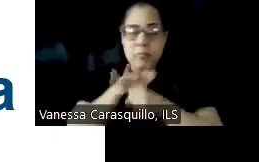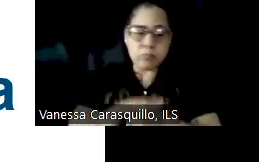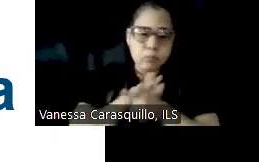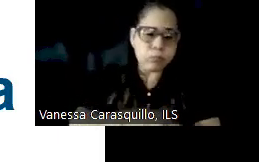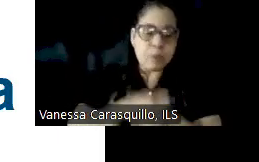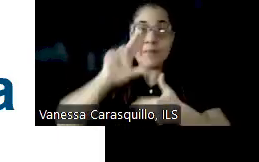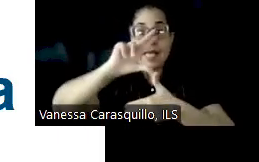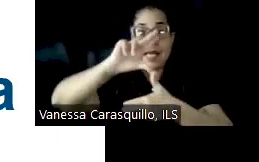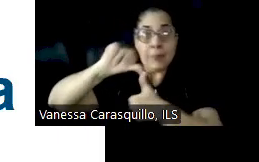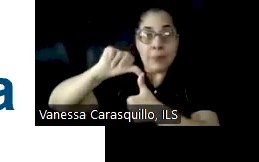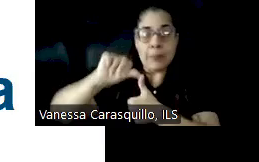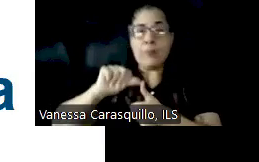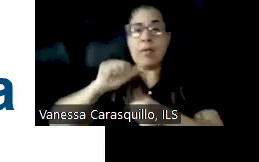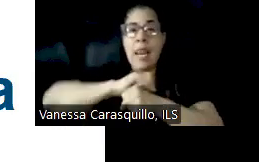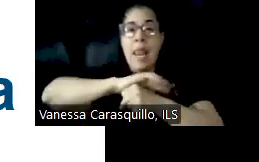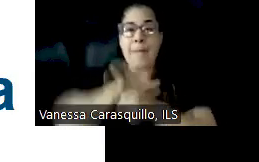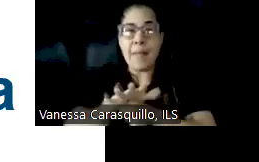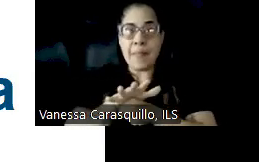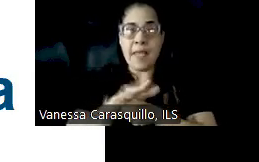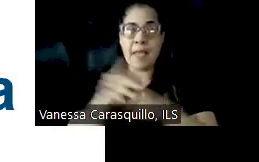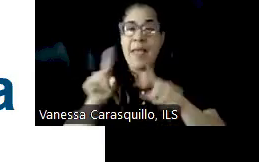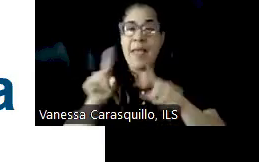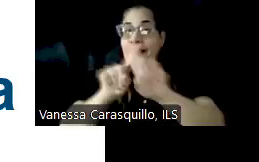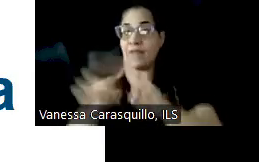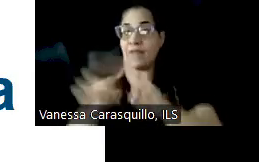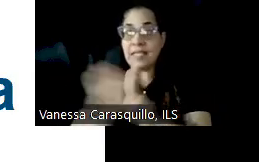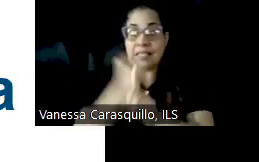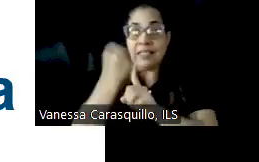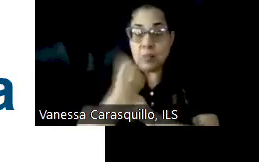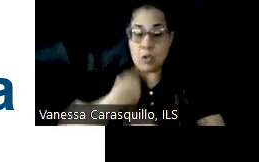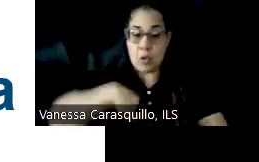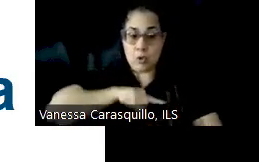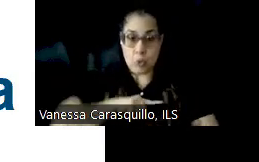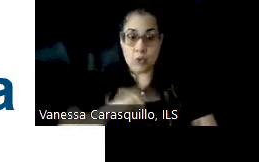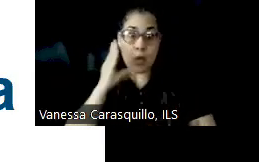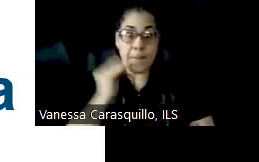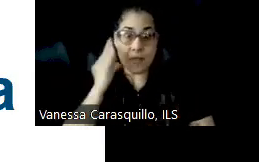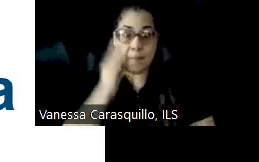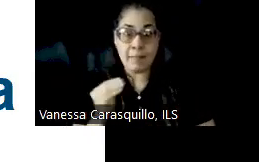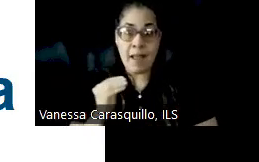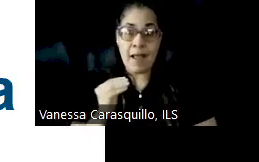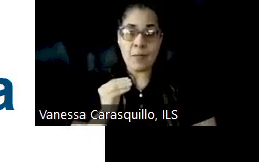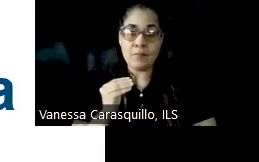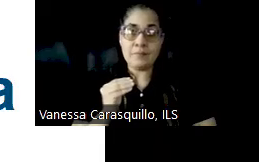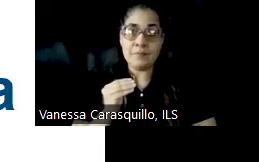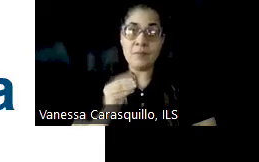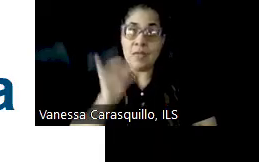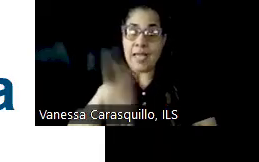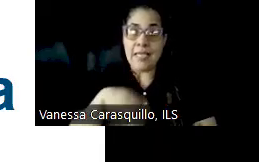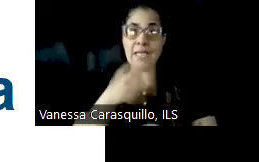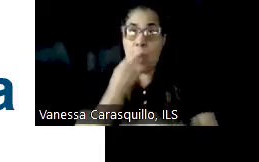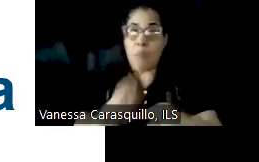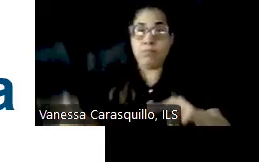la pandemia y las diferentes circunstancias que hemos vivido como país, pues se han disparado el diagnóstico de